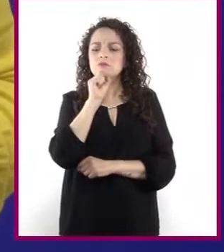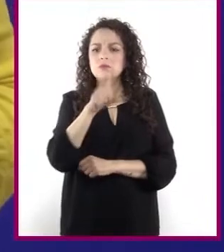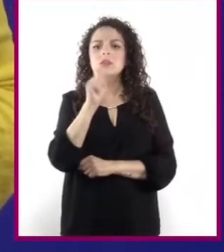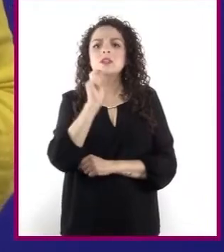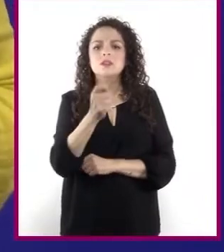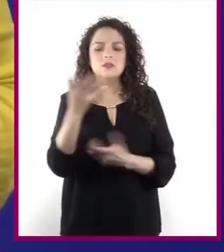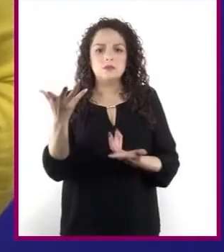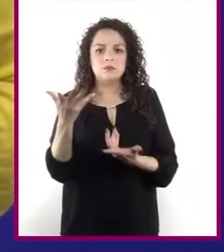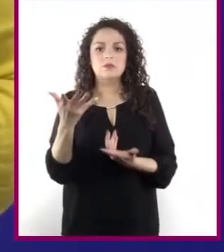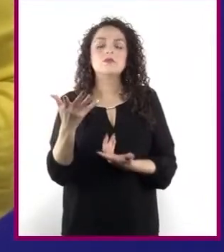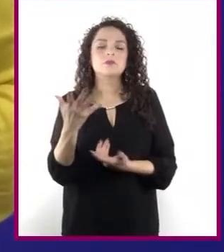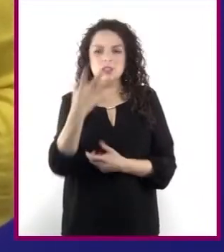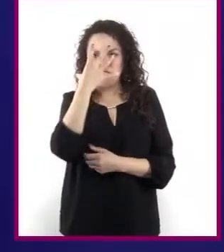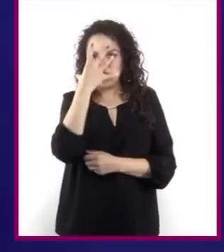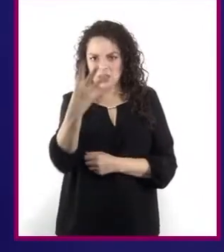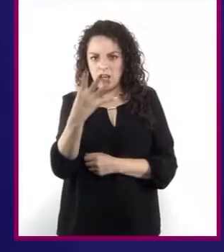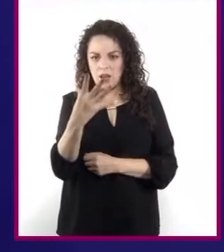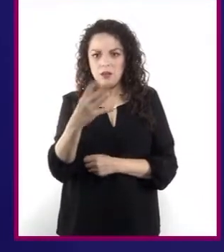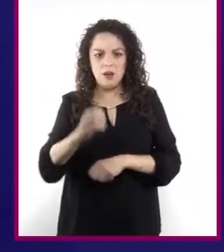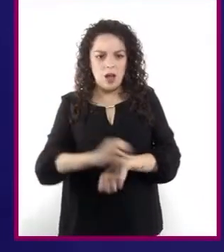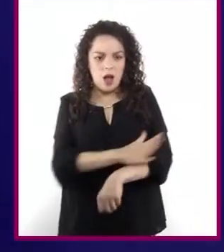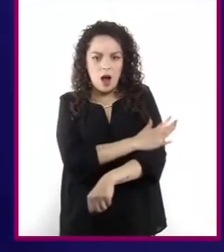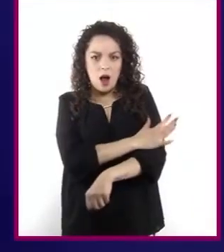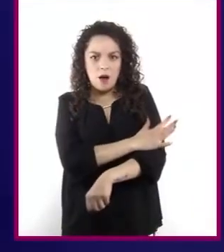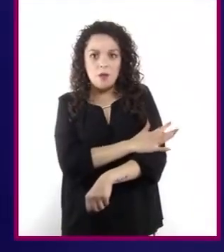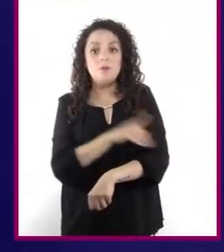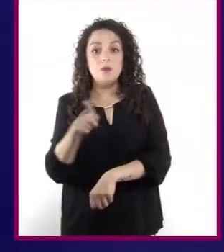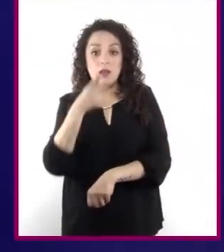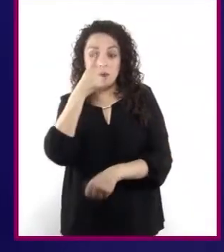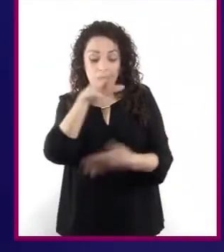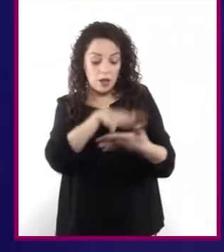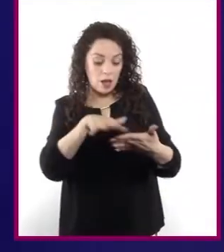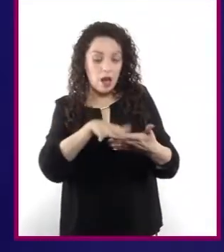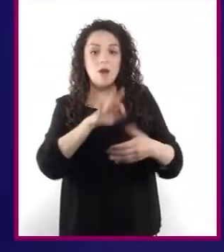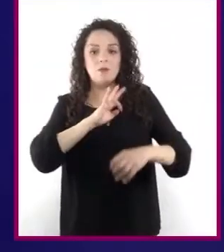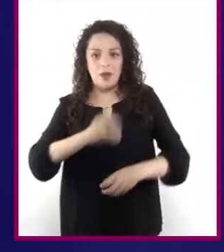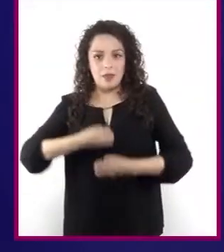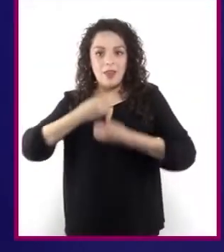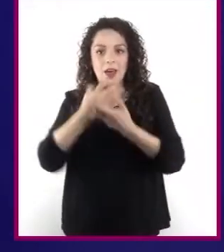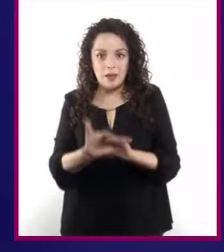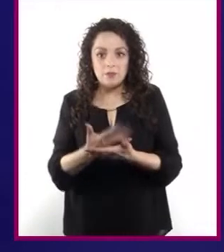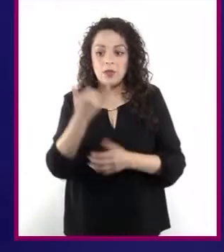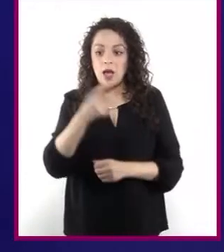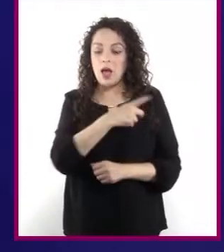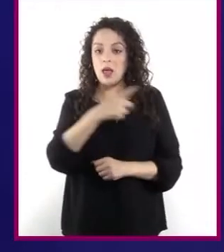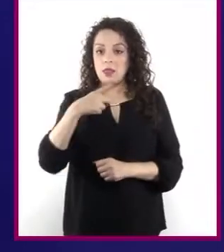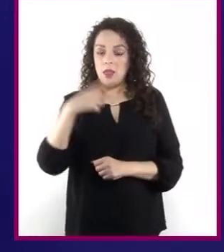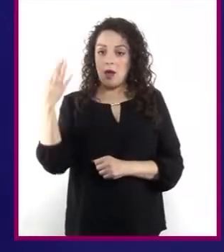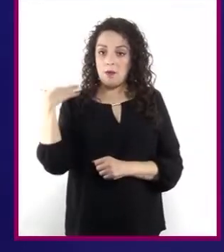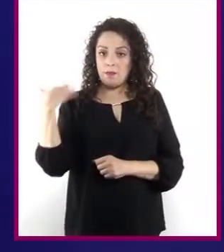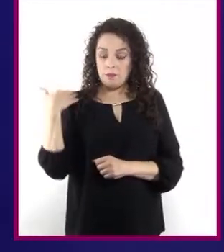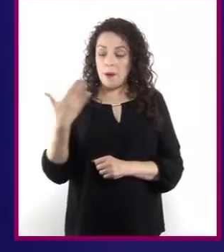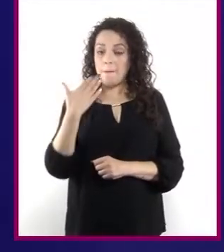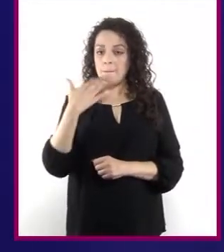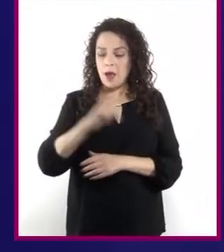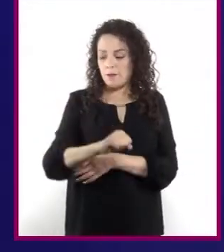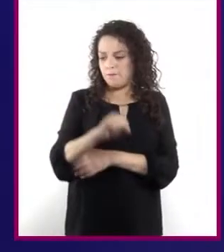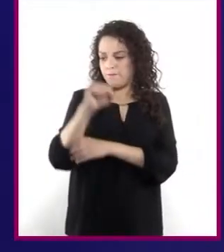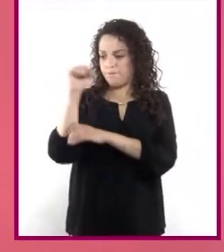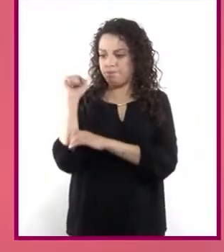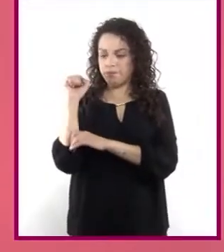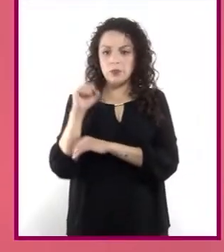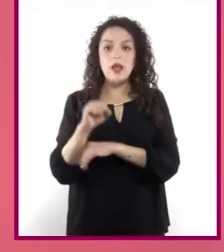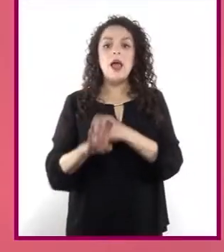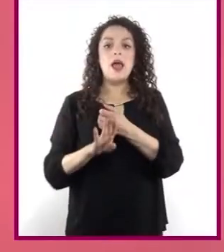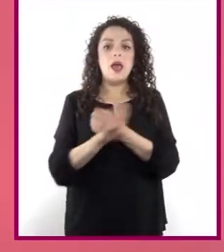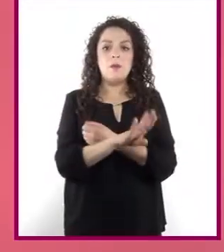el texto provoca. Además de ello, es necesario mantener una postura erguida, evitar moverse de un lado